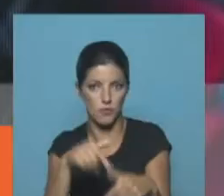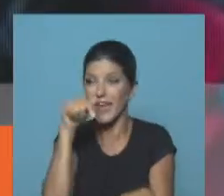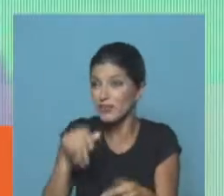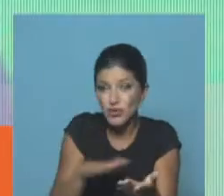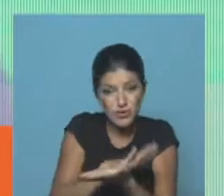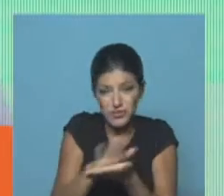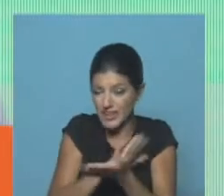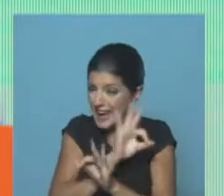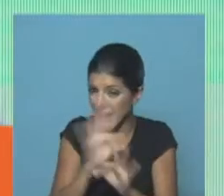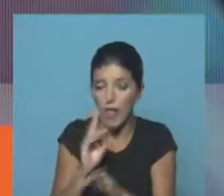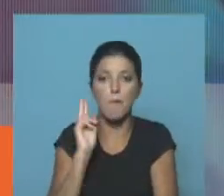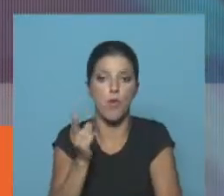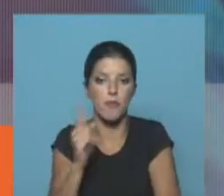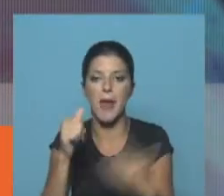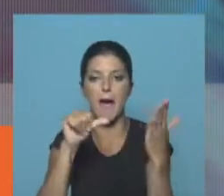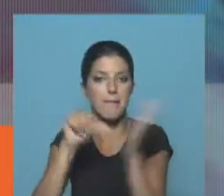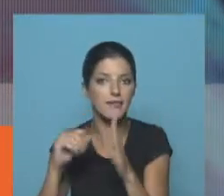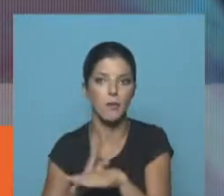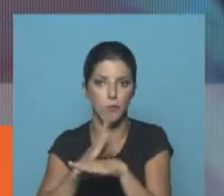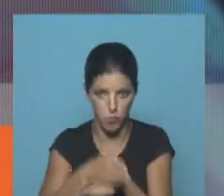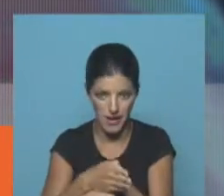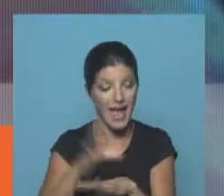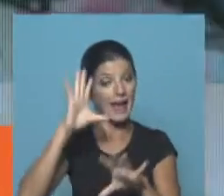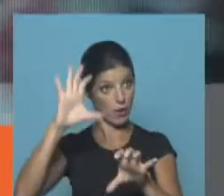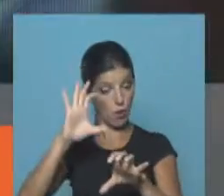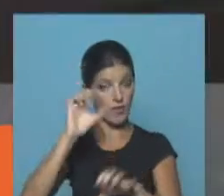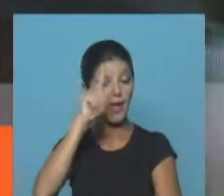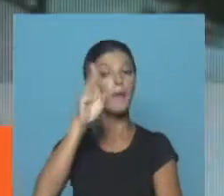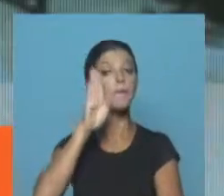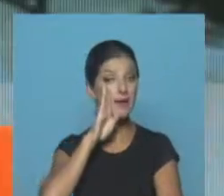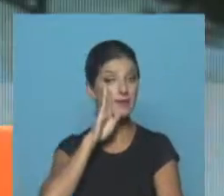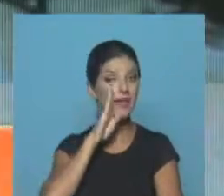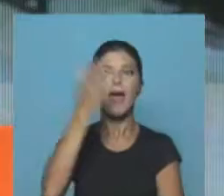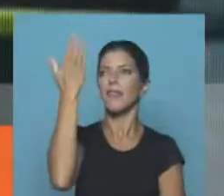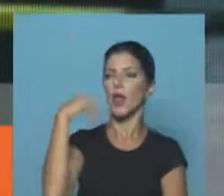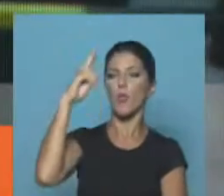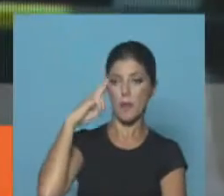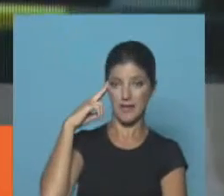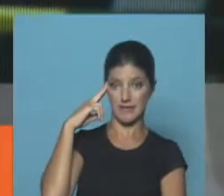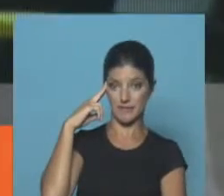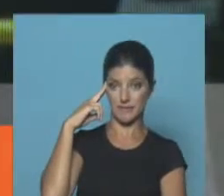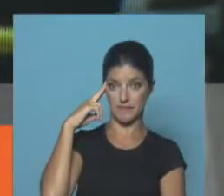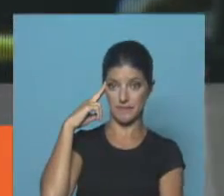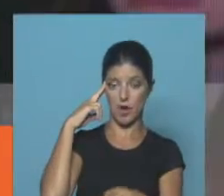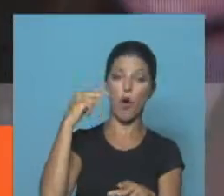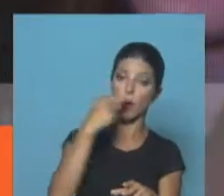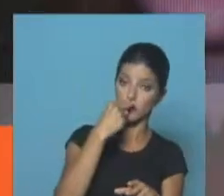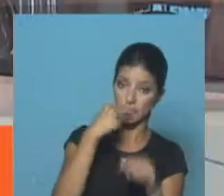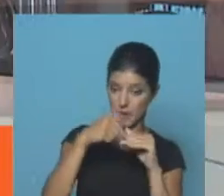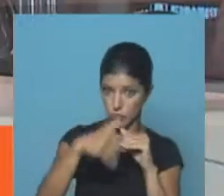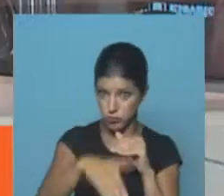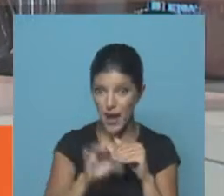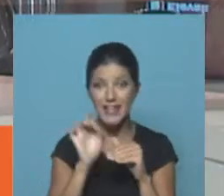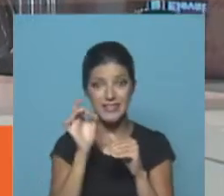que ningún ataque terrorista que ha habido en Estados Unidos después del 9/11 ha sido por alguien que entró fuera, de